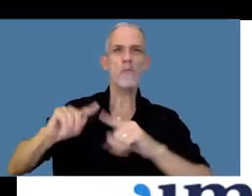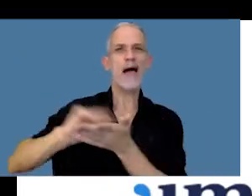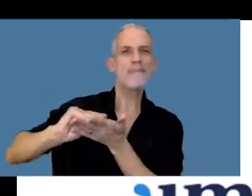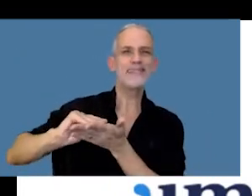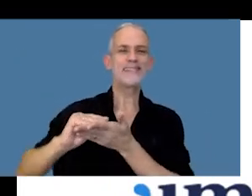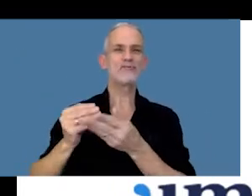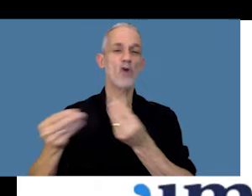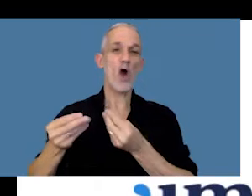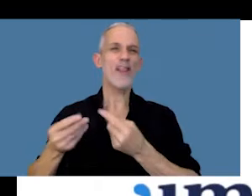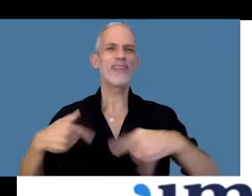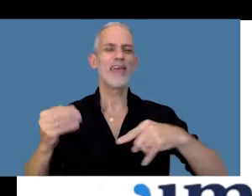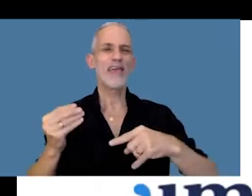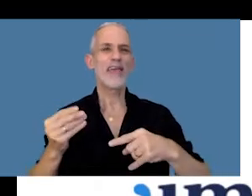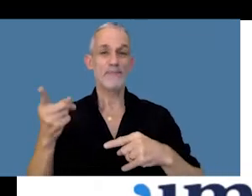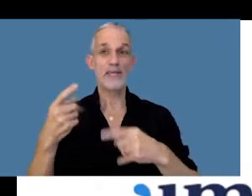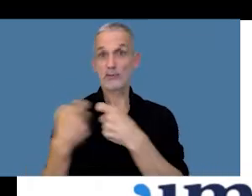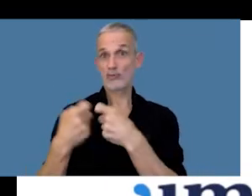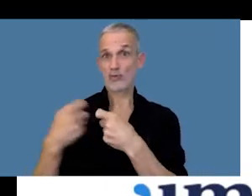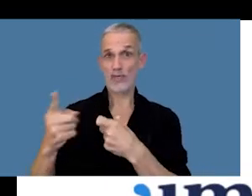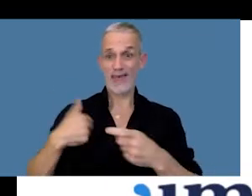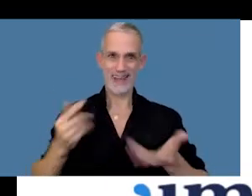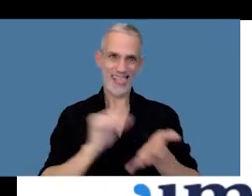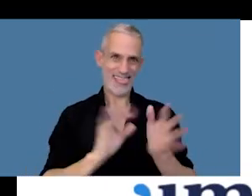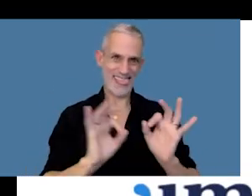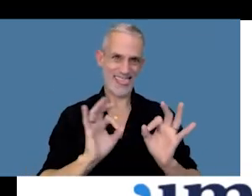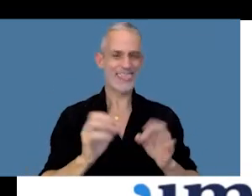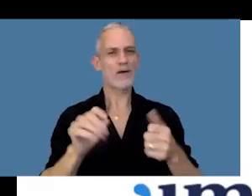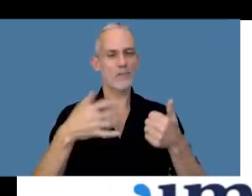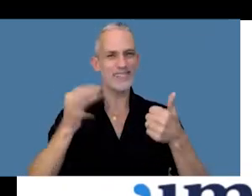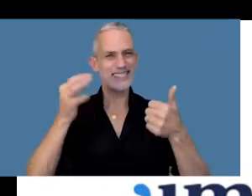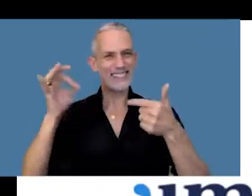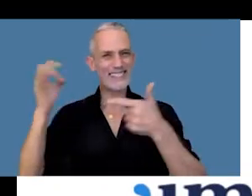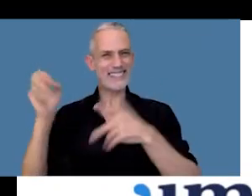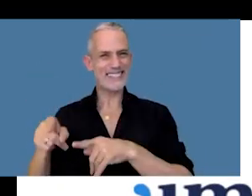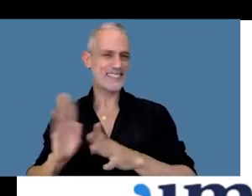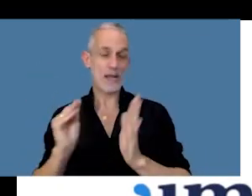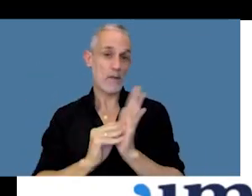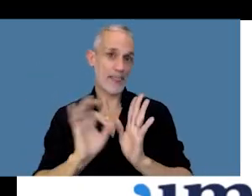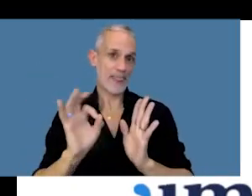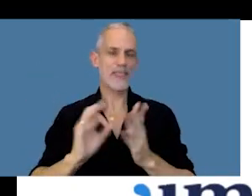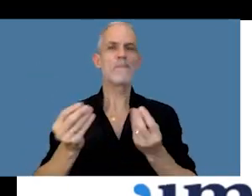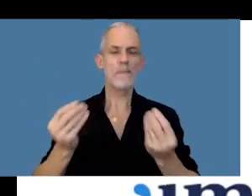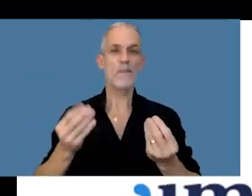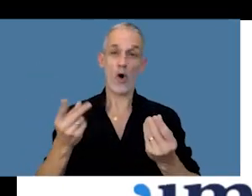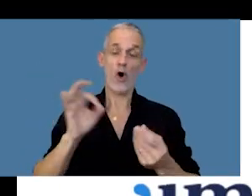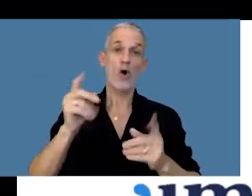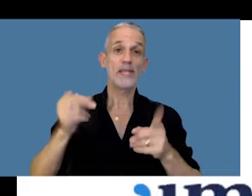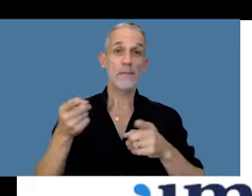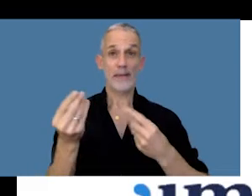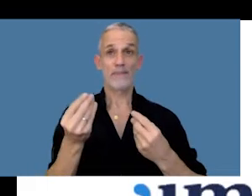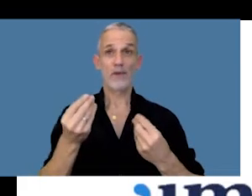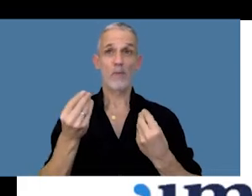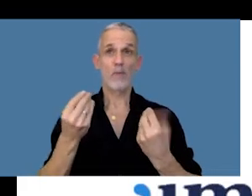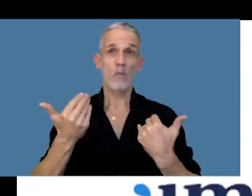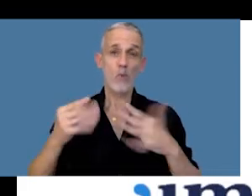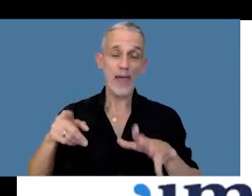administración de sociedades y demás. En ese caso, ¿por qué digamos que el desempeño también tenemos